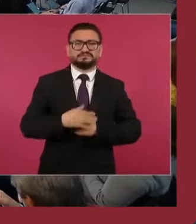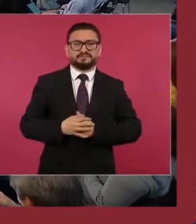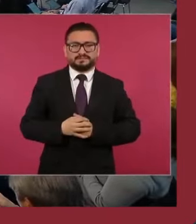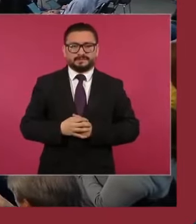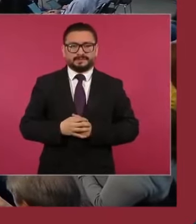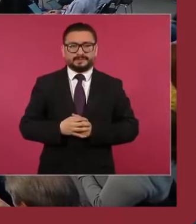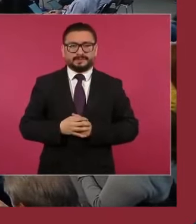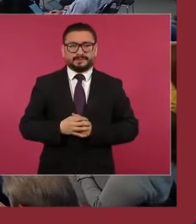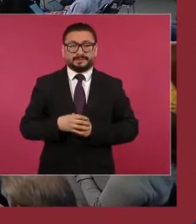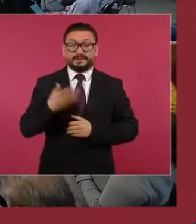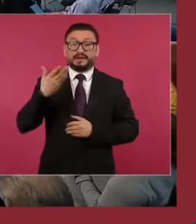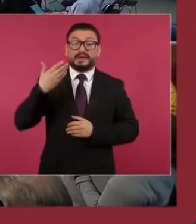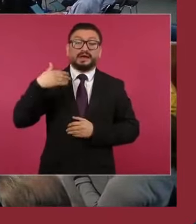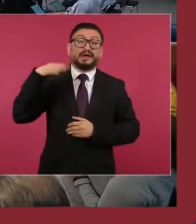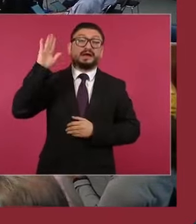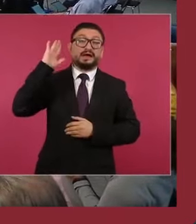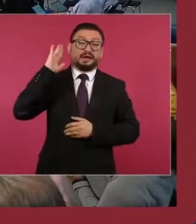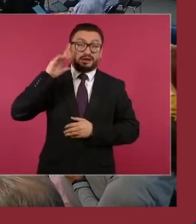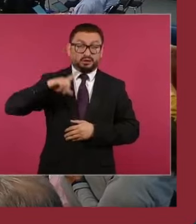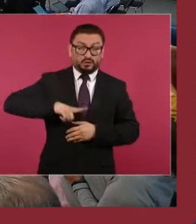Y ya no son los gobiernos de antes,